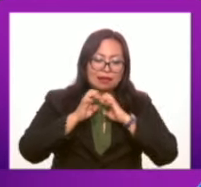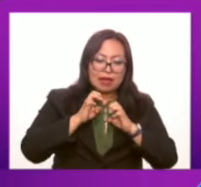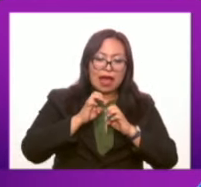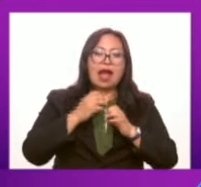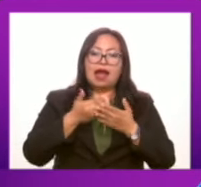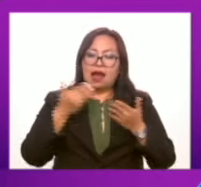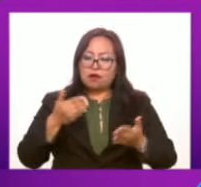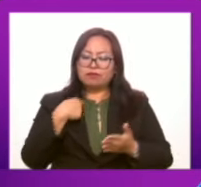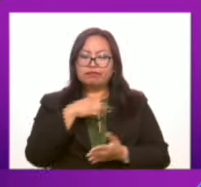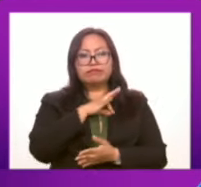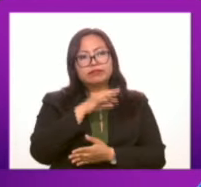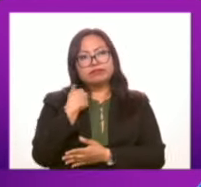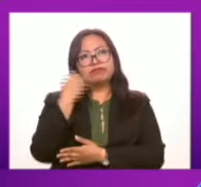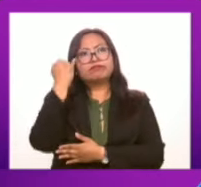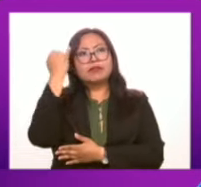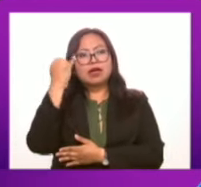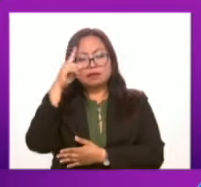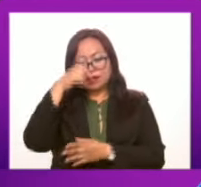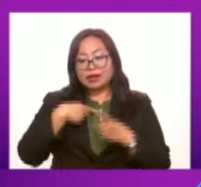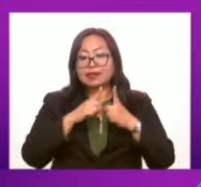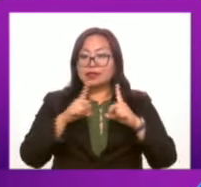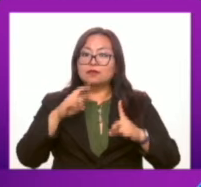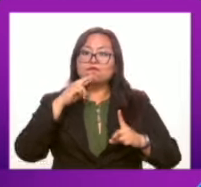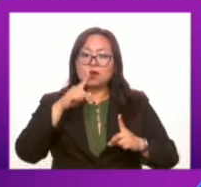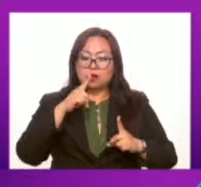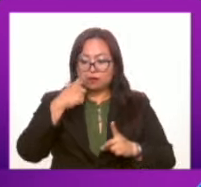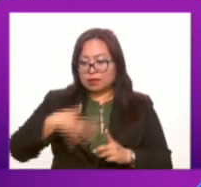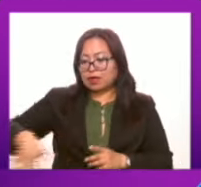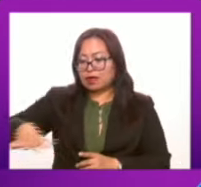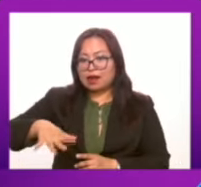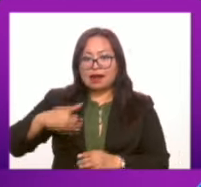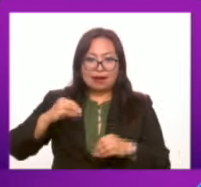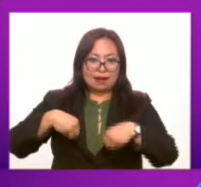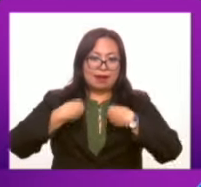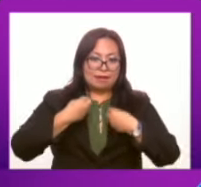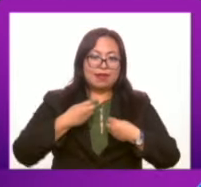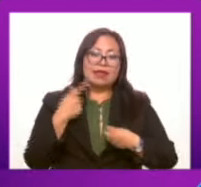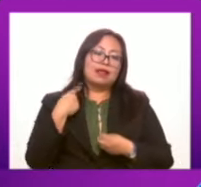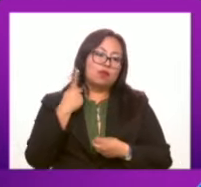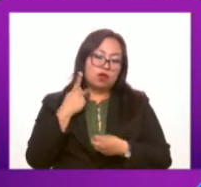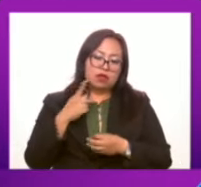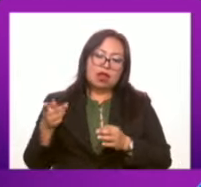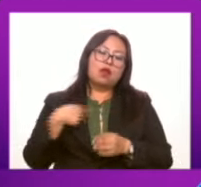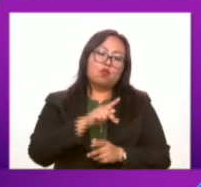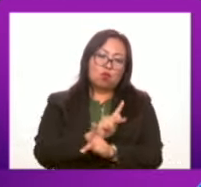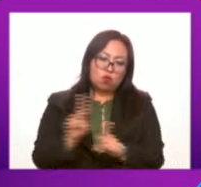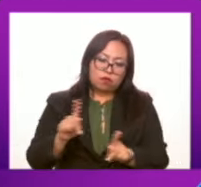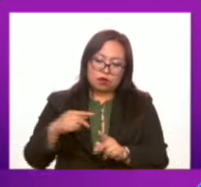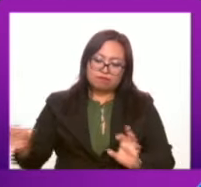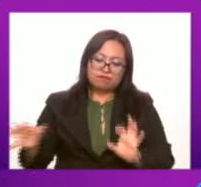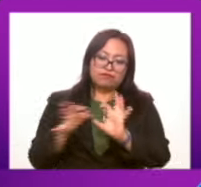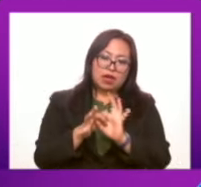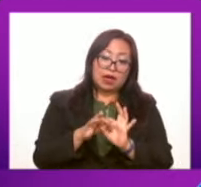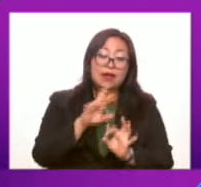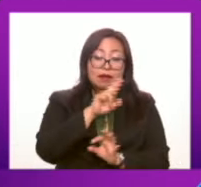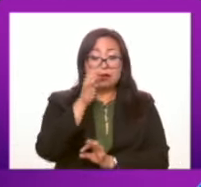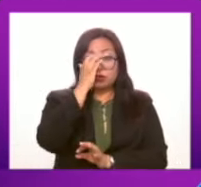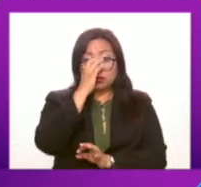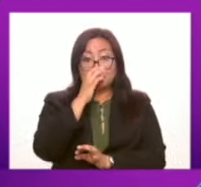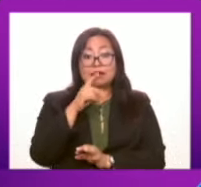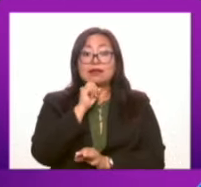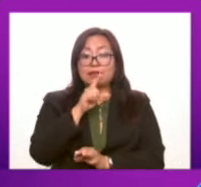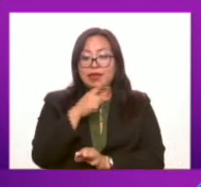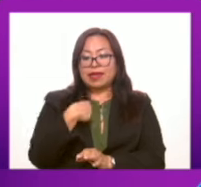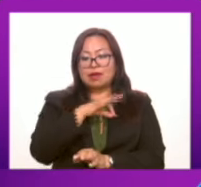integrantes aportan su visión de desarrollo en la vida pública y al mismo tiempo permitirá reconocer que las